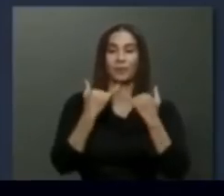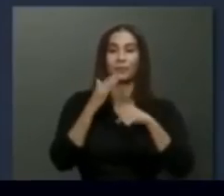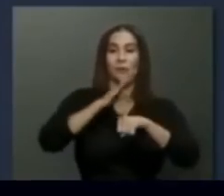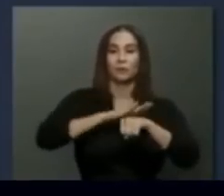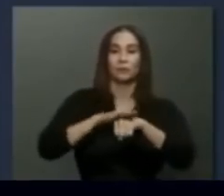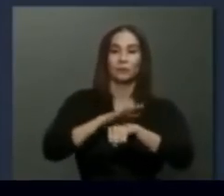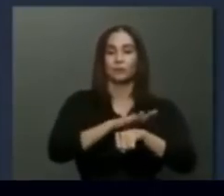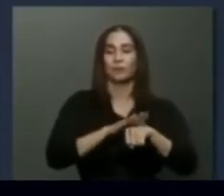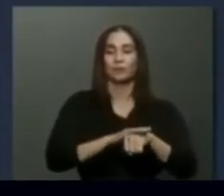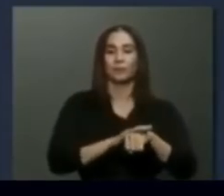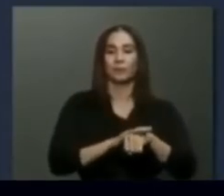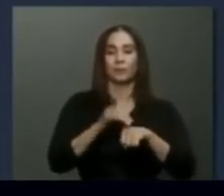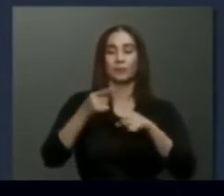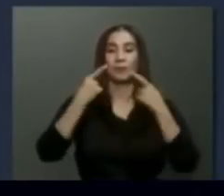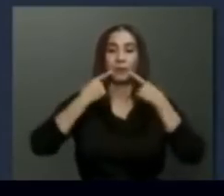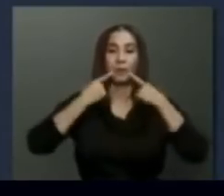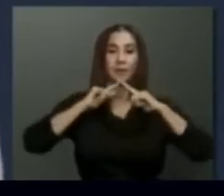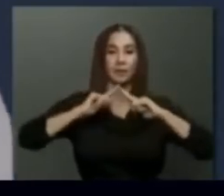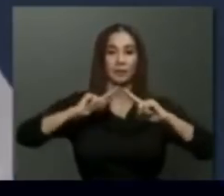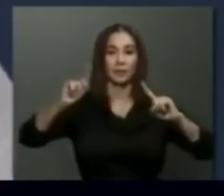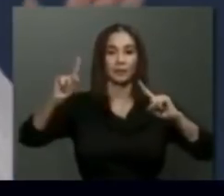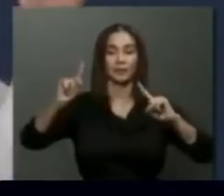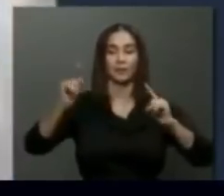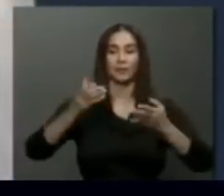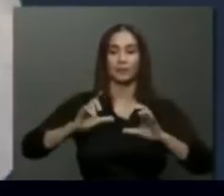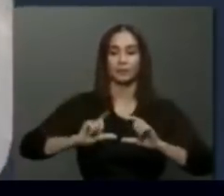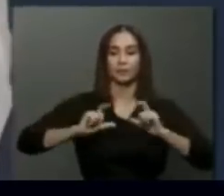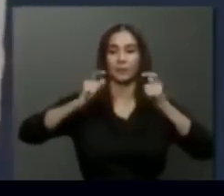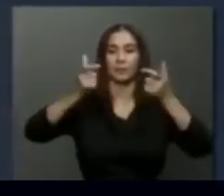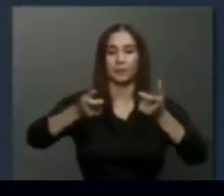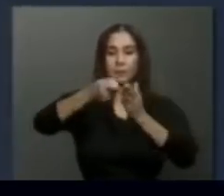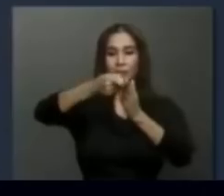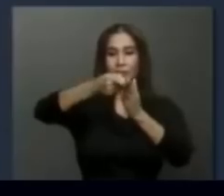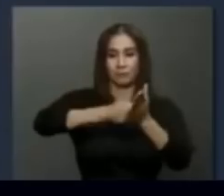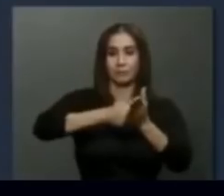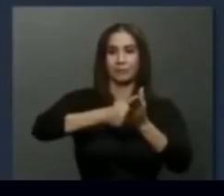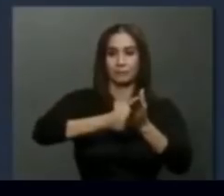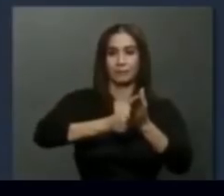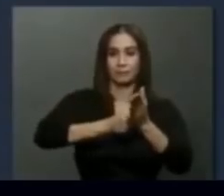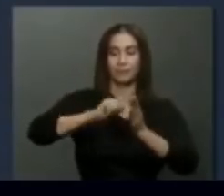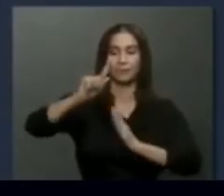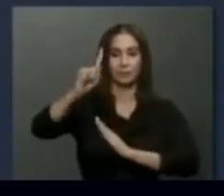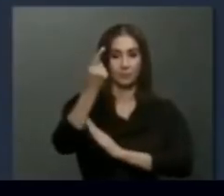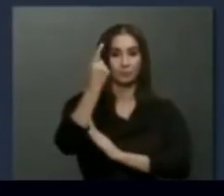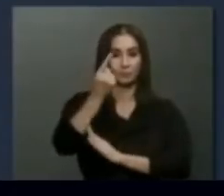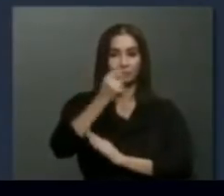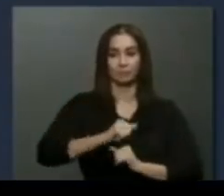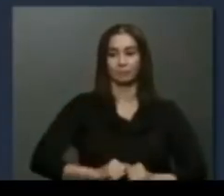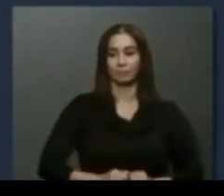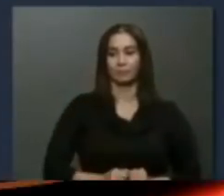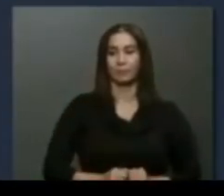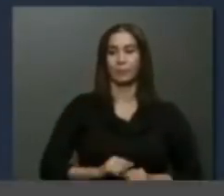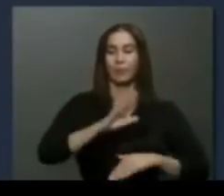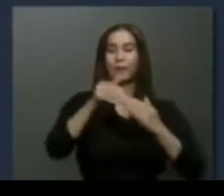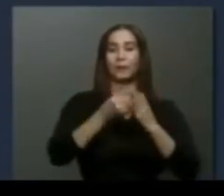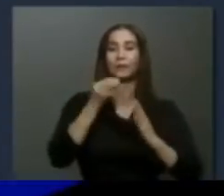convoca el anuncio de la entrega del bono navideño por primera vez,